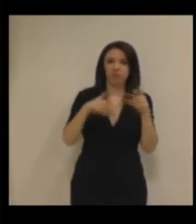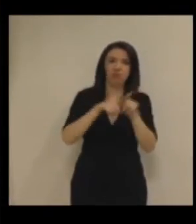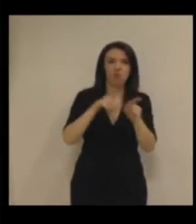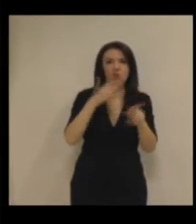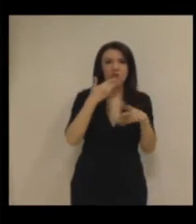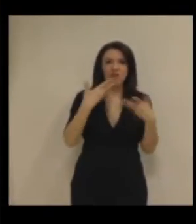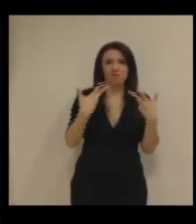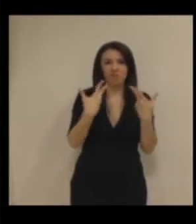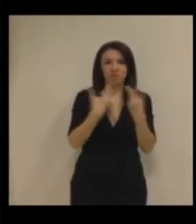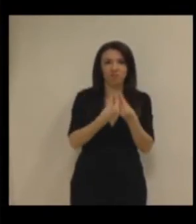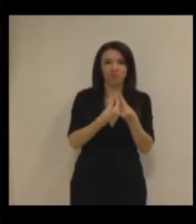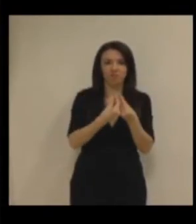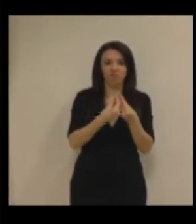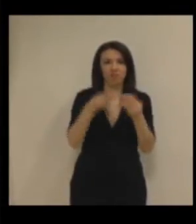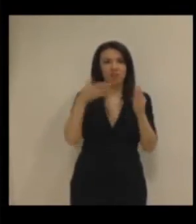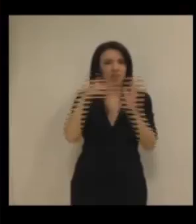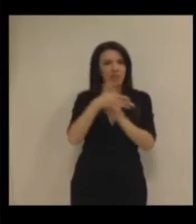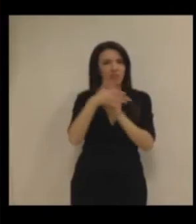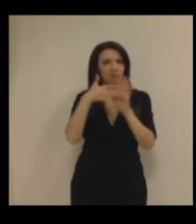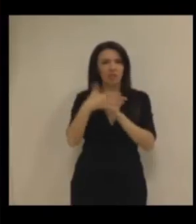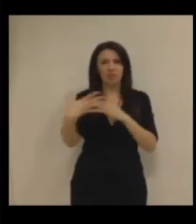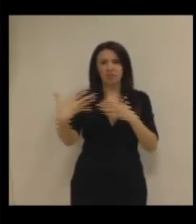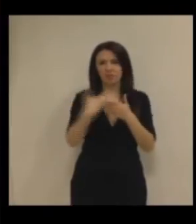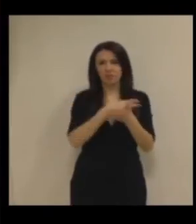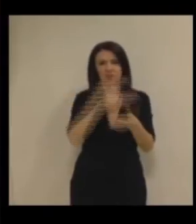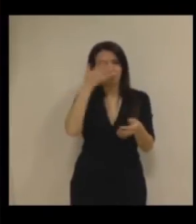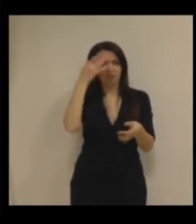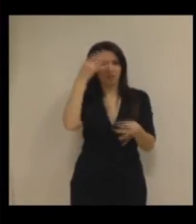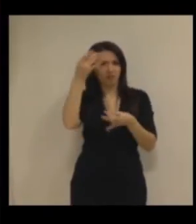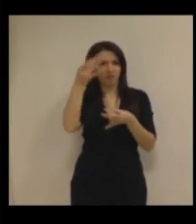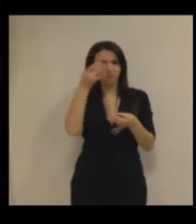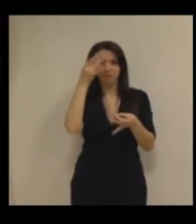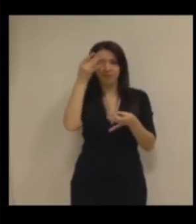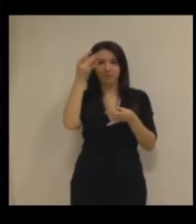acompañada, te explica cómo, dónde está